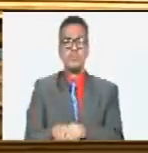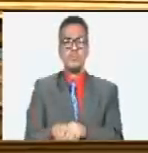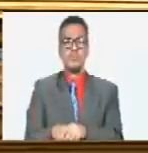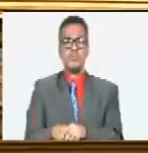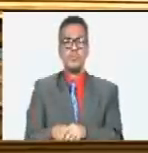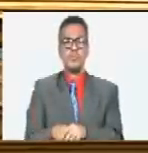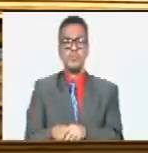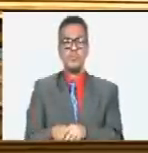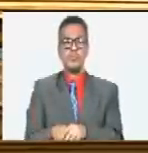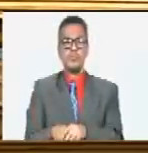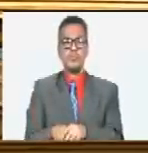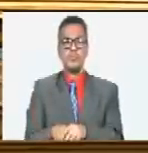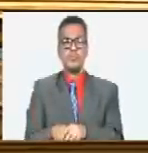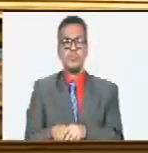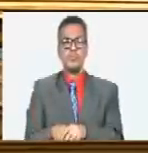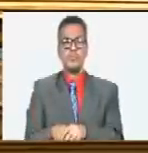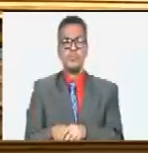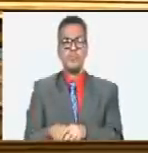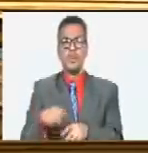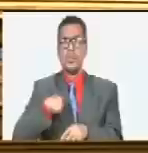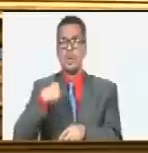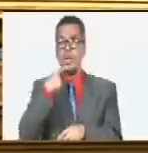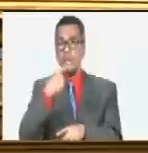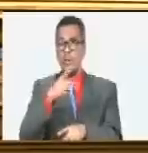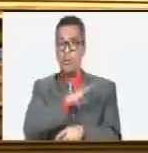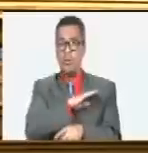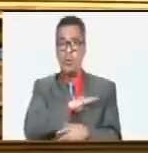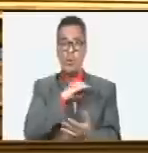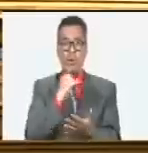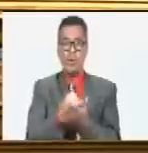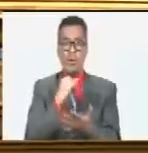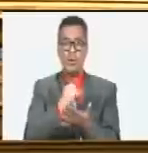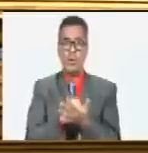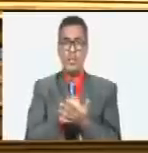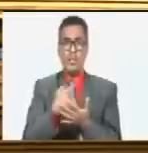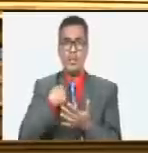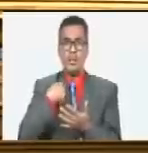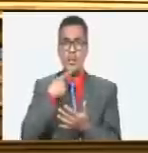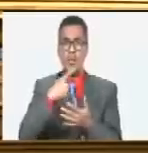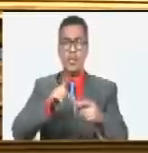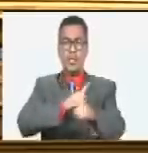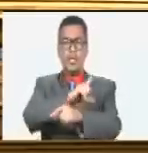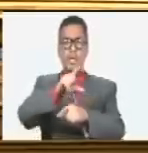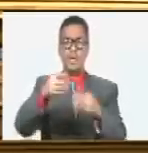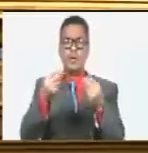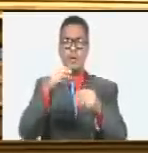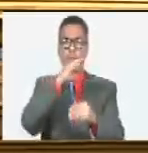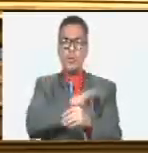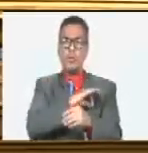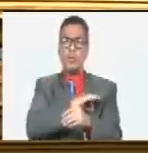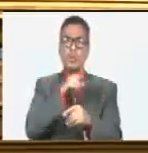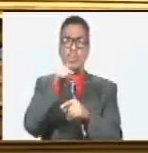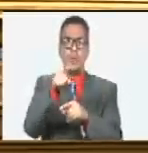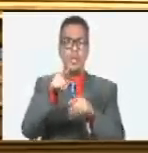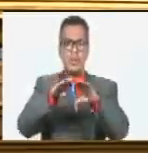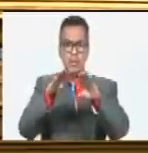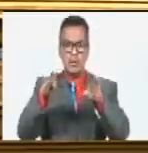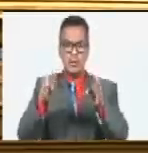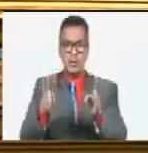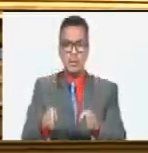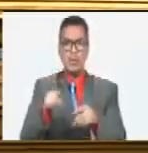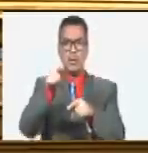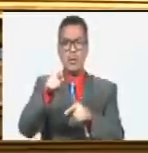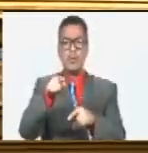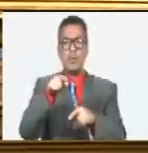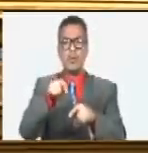No, lo estoy diciendo con pruebas. No es que la Liga Socialista tuviera muchos votos. Y en esa mesa, en ese